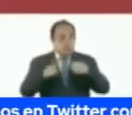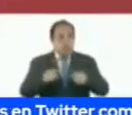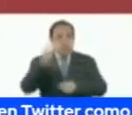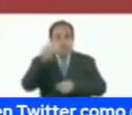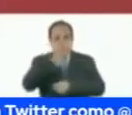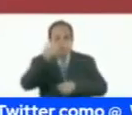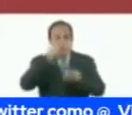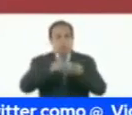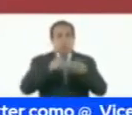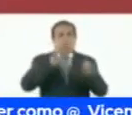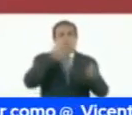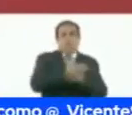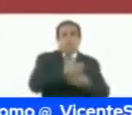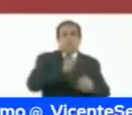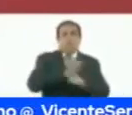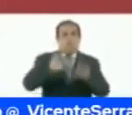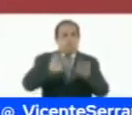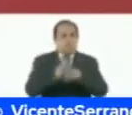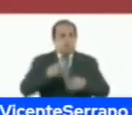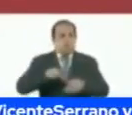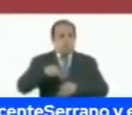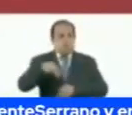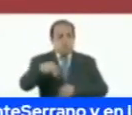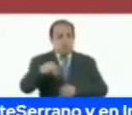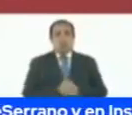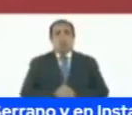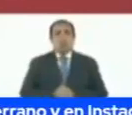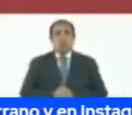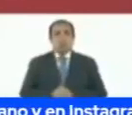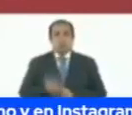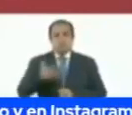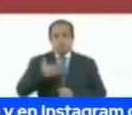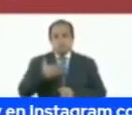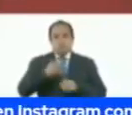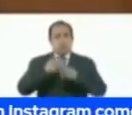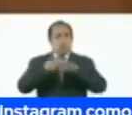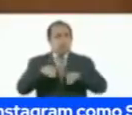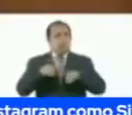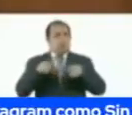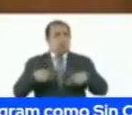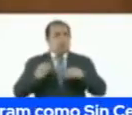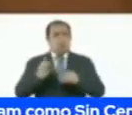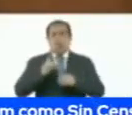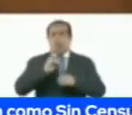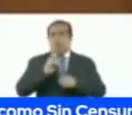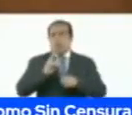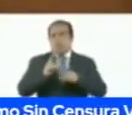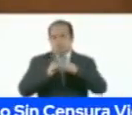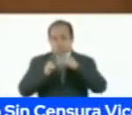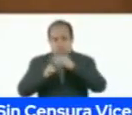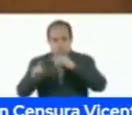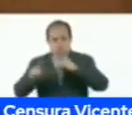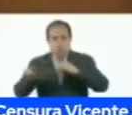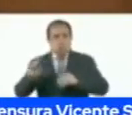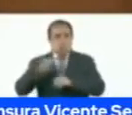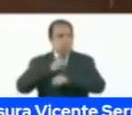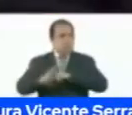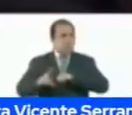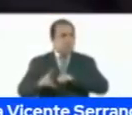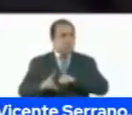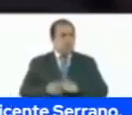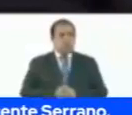se iban a encaminar y cuáles eran las condiciones de entrada. ¿Tienen registro de migrantes lesionados? ¿Cuántos son? No sé